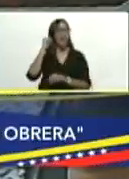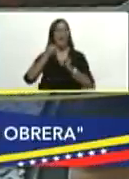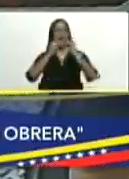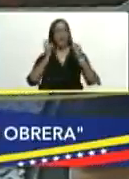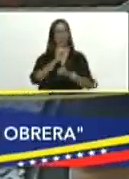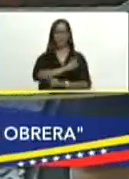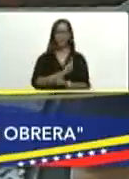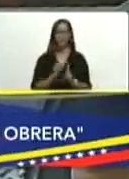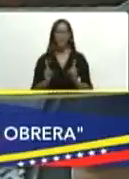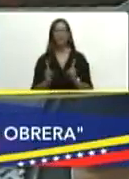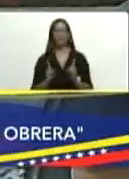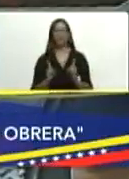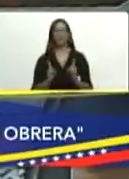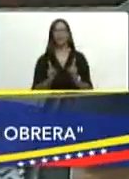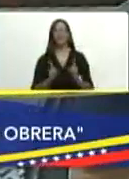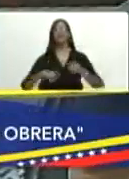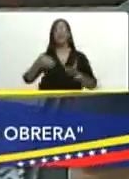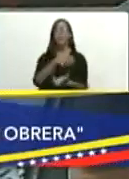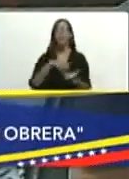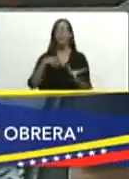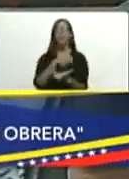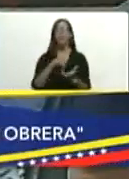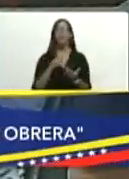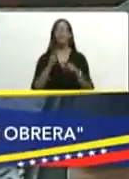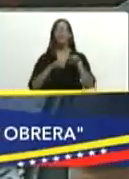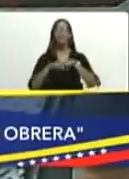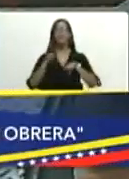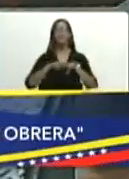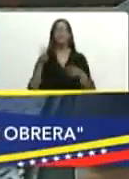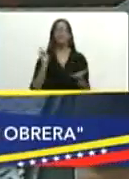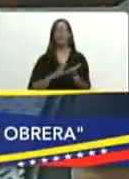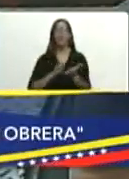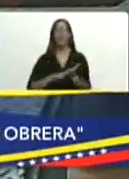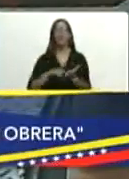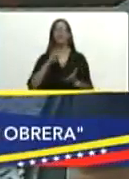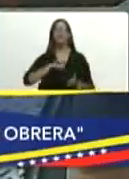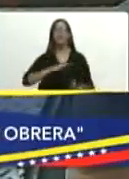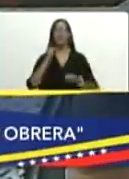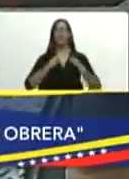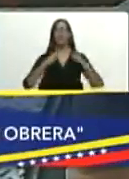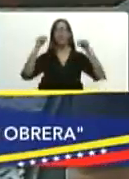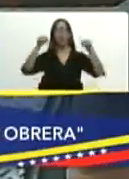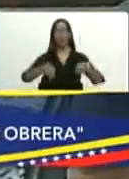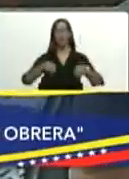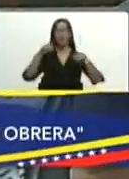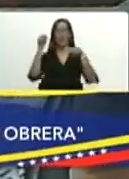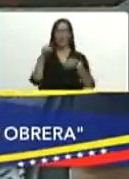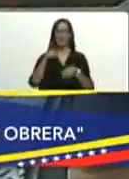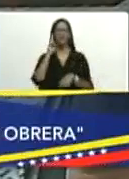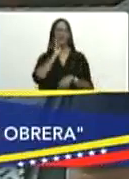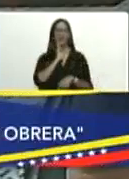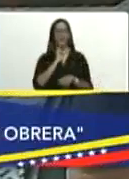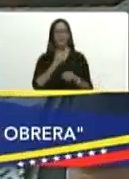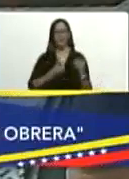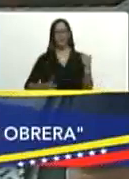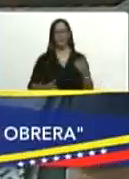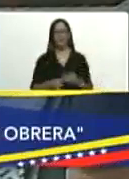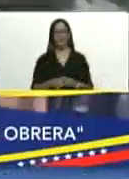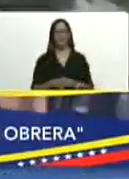Consigna es un problema de construcción real que se está viviendo hoy aquí en guayana presidente